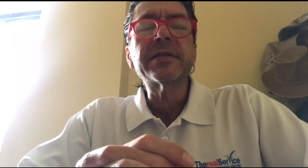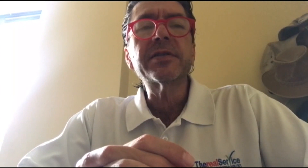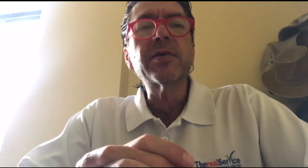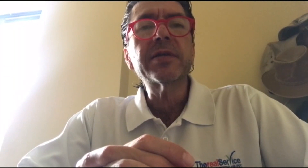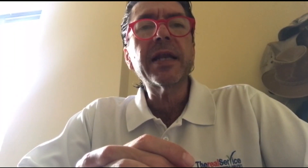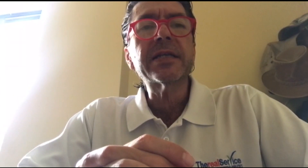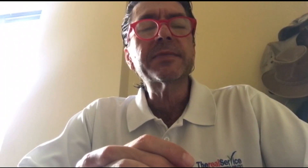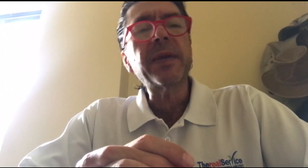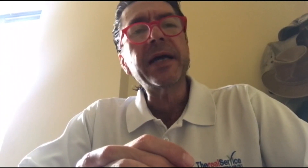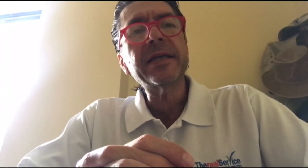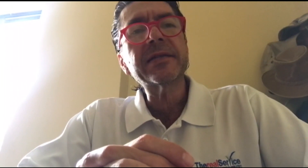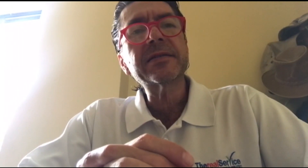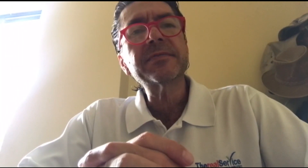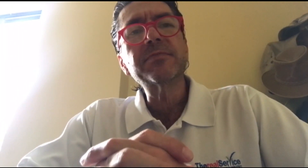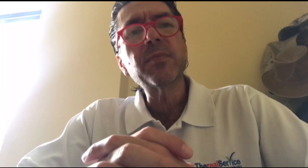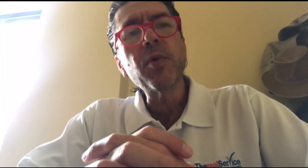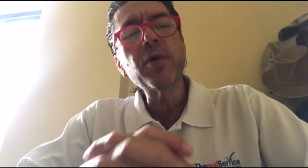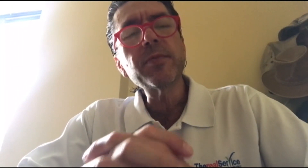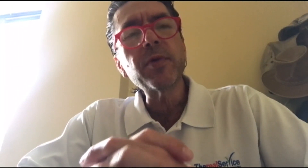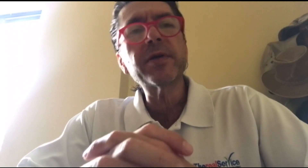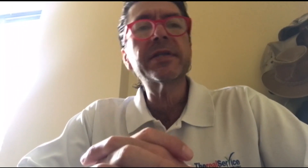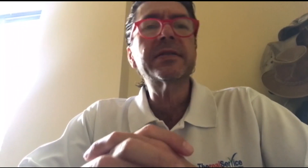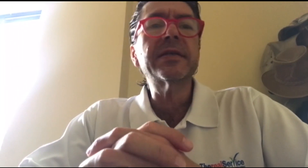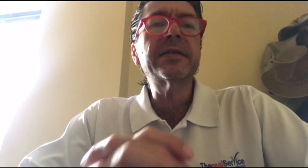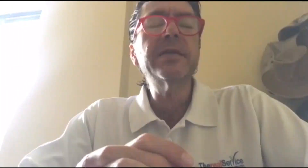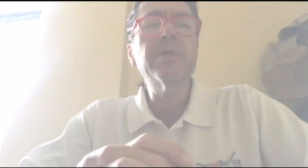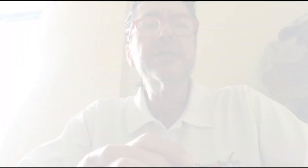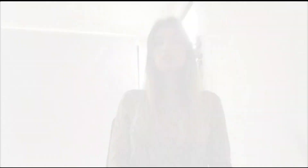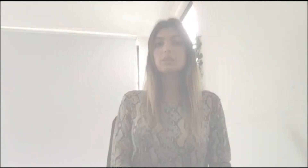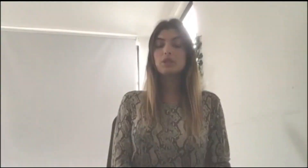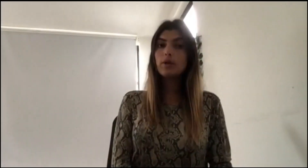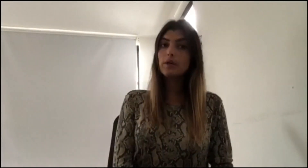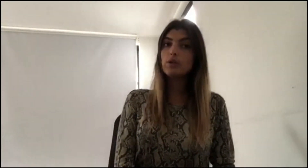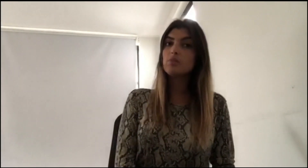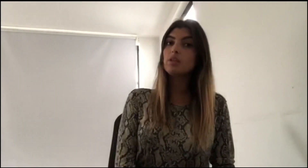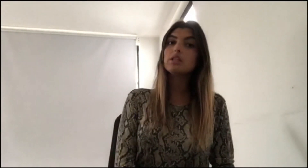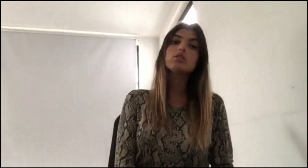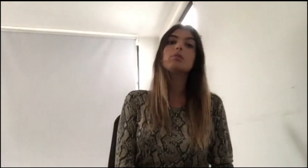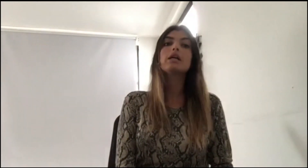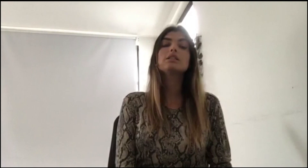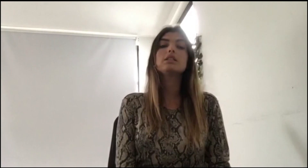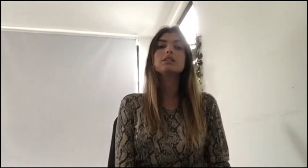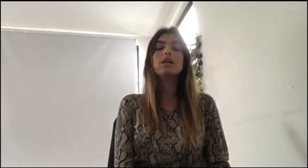Siento la restricción de las playas muy restrictivas. Estamos de acuerdo